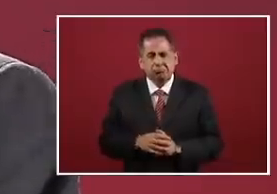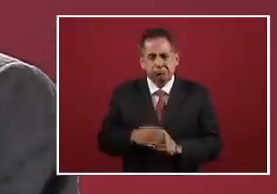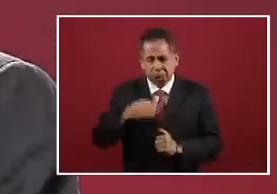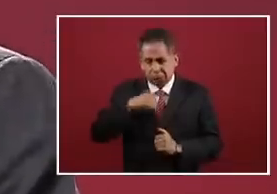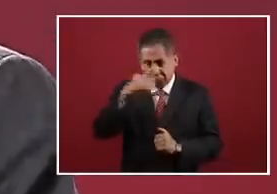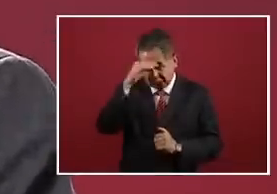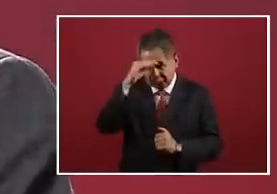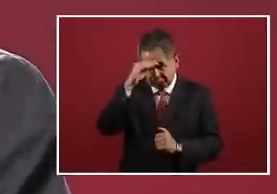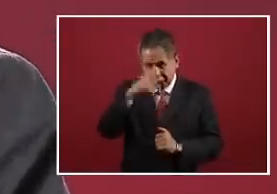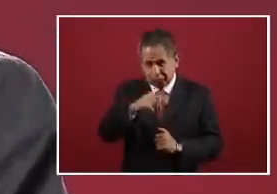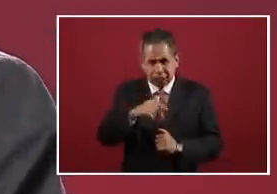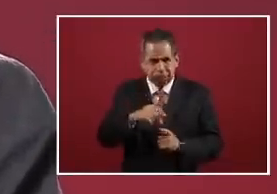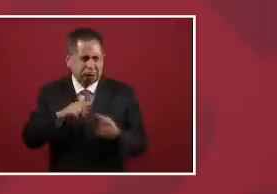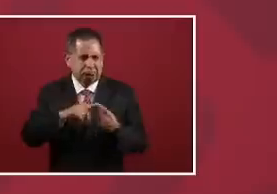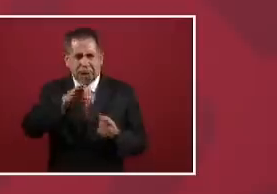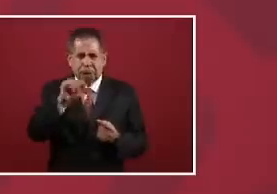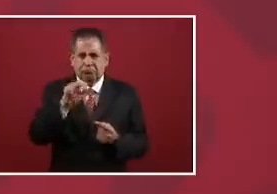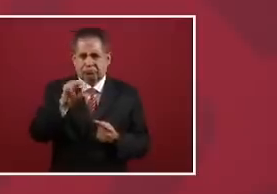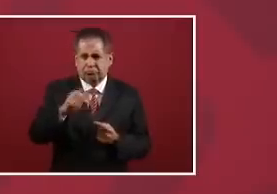considero que Juan Gabriel,